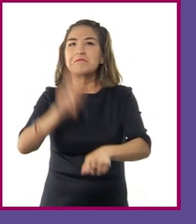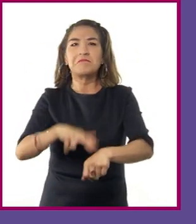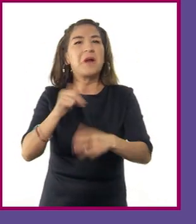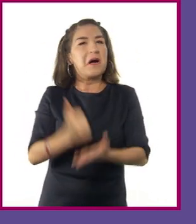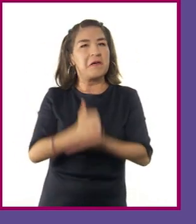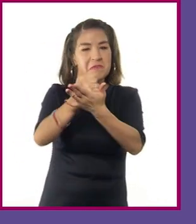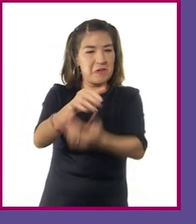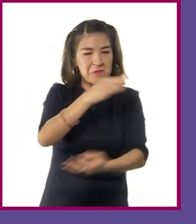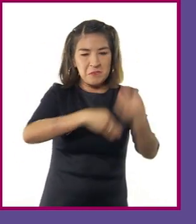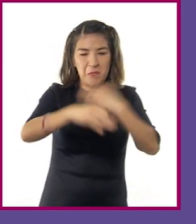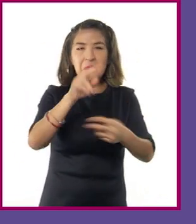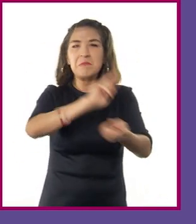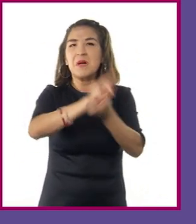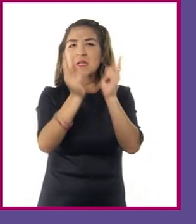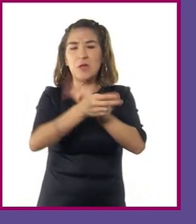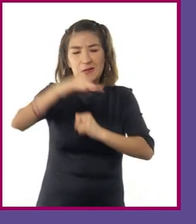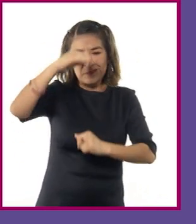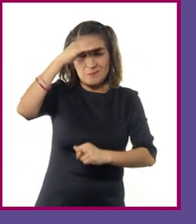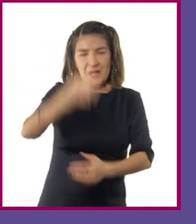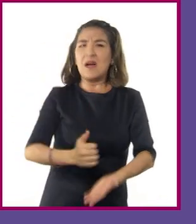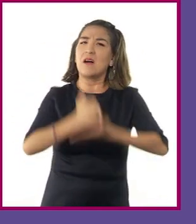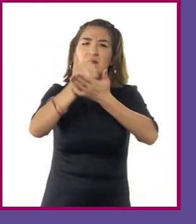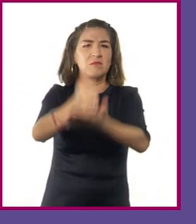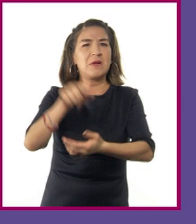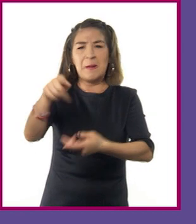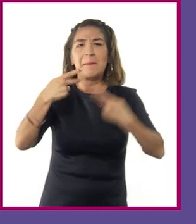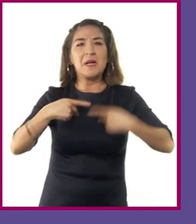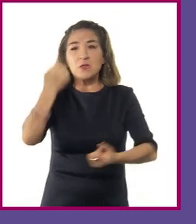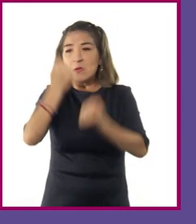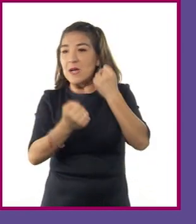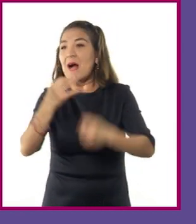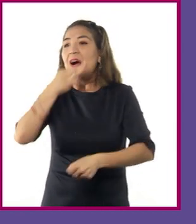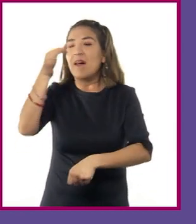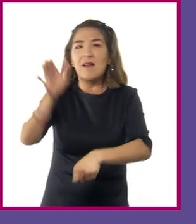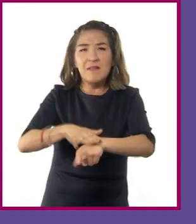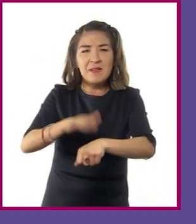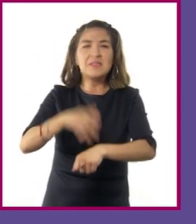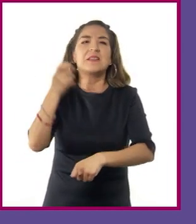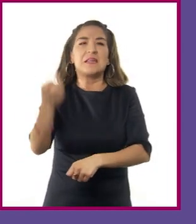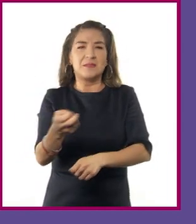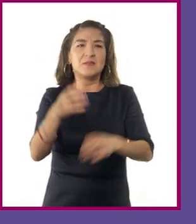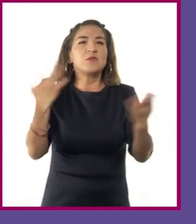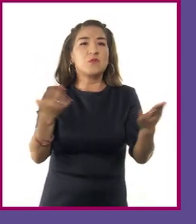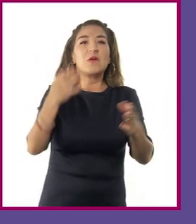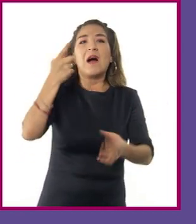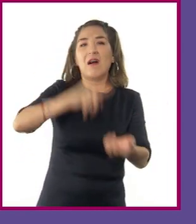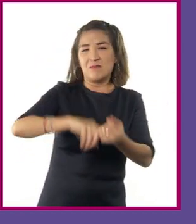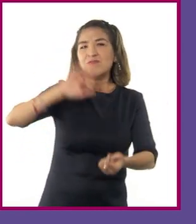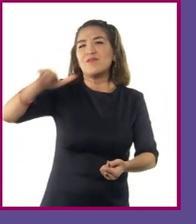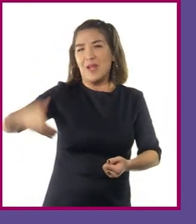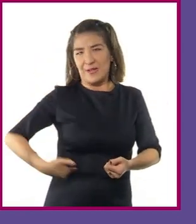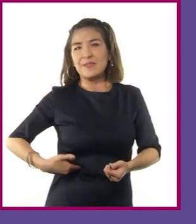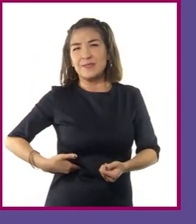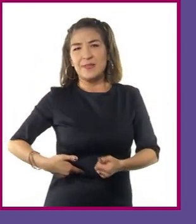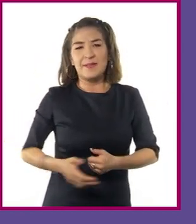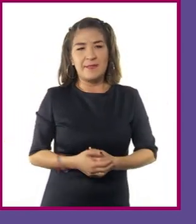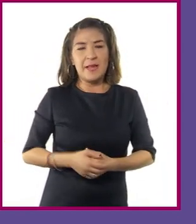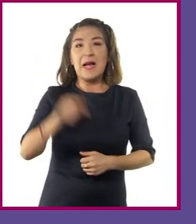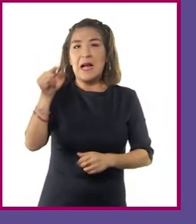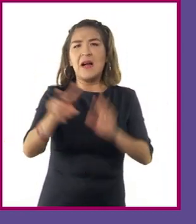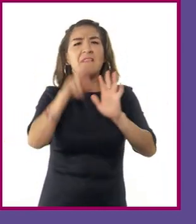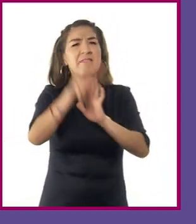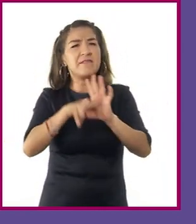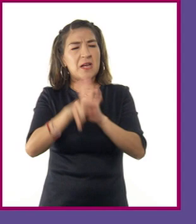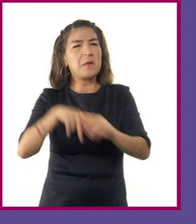y vecinos no dudaron en ayudar al conductor de un tractocamión tras sufrir un accidente. En el video